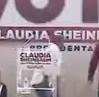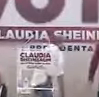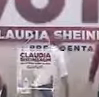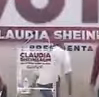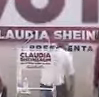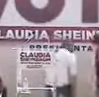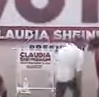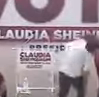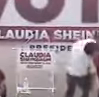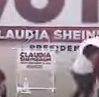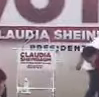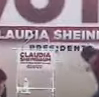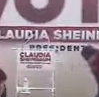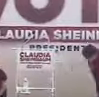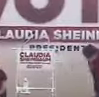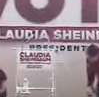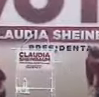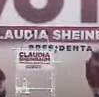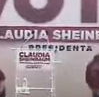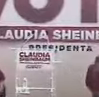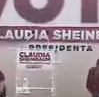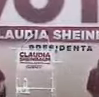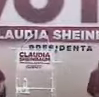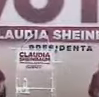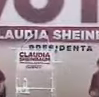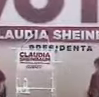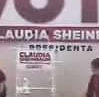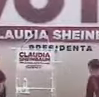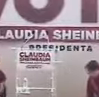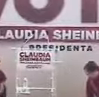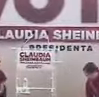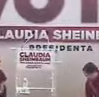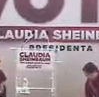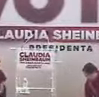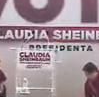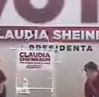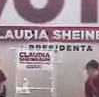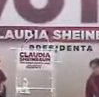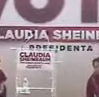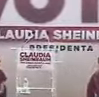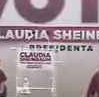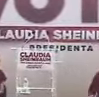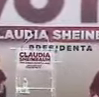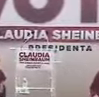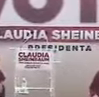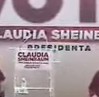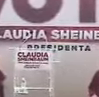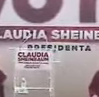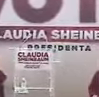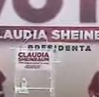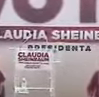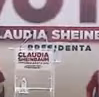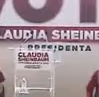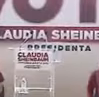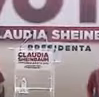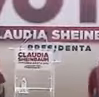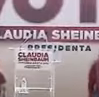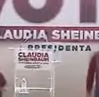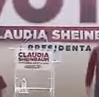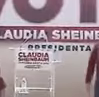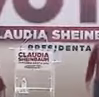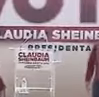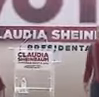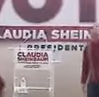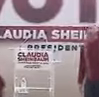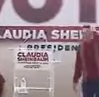Hace uso de la palabra el maestro y presidente del Comité Ejecutivo Nacional de Morena,